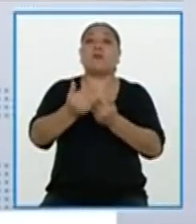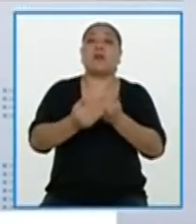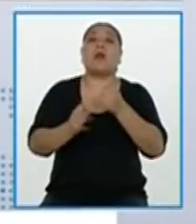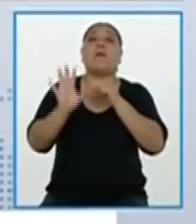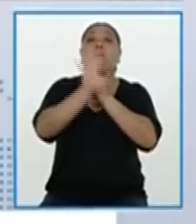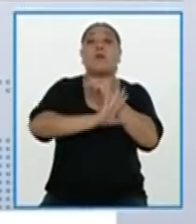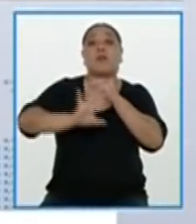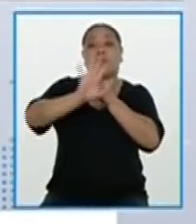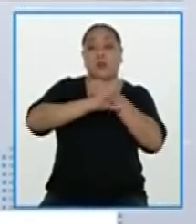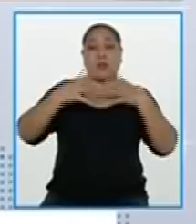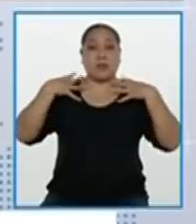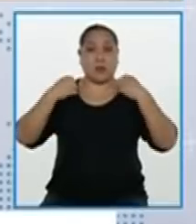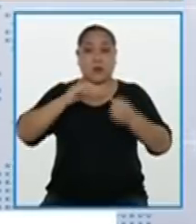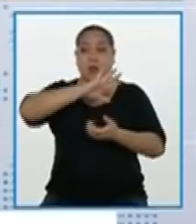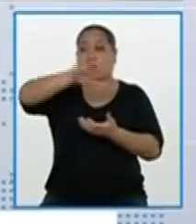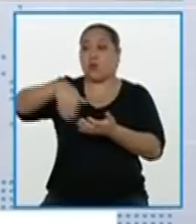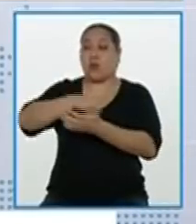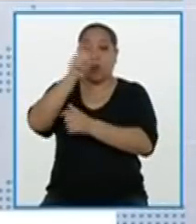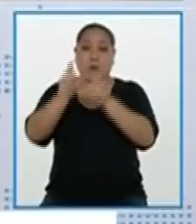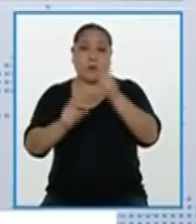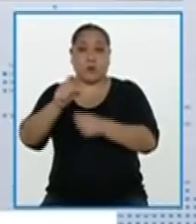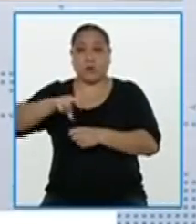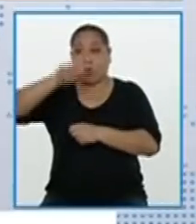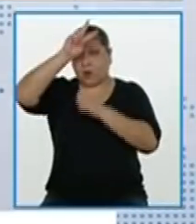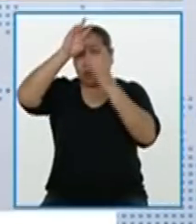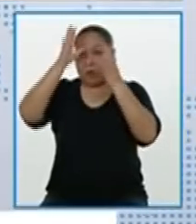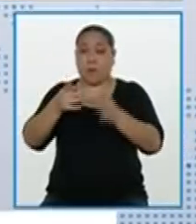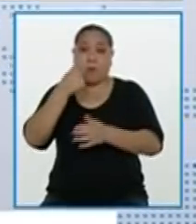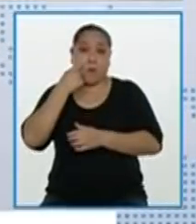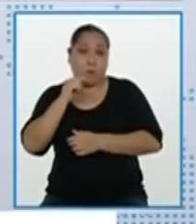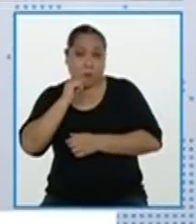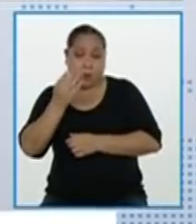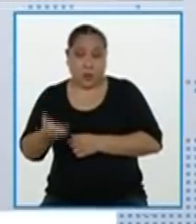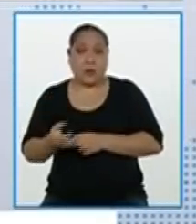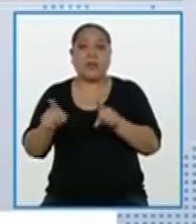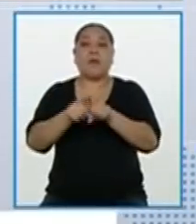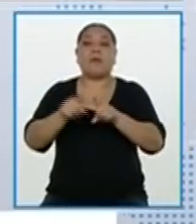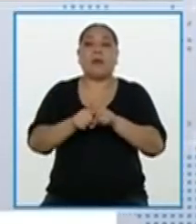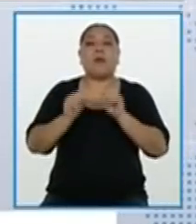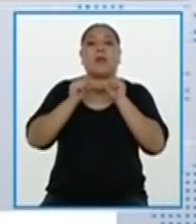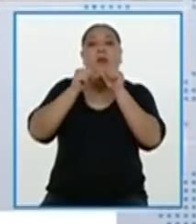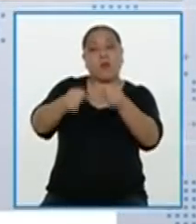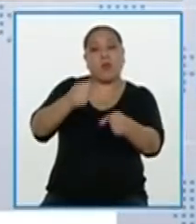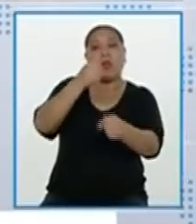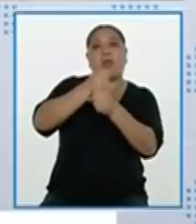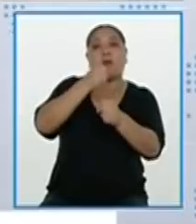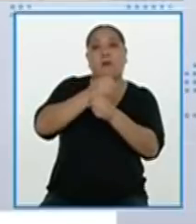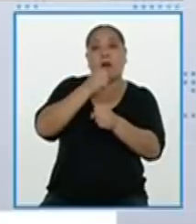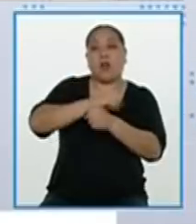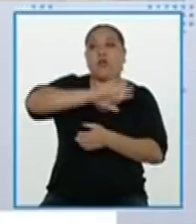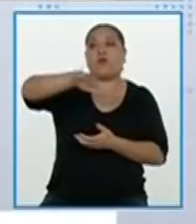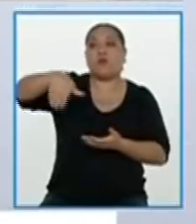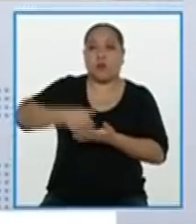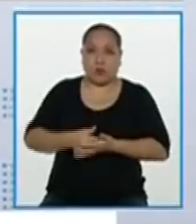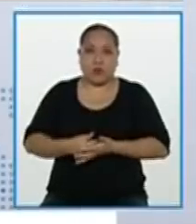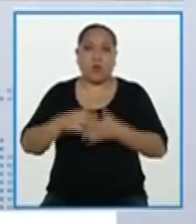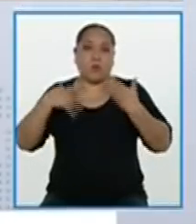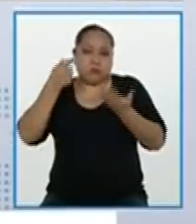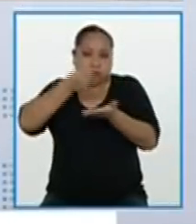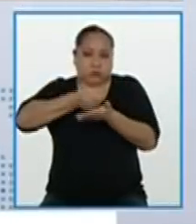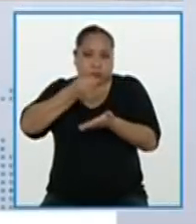oye, cerremos todo, ¿no? De plano, el default es que todo está cerrado. ¿No? Y hay algunas actividades que yo escojo, que voy